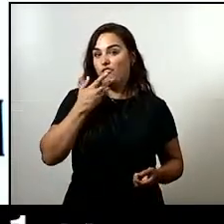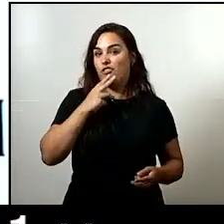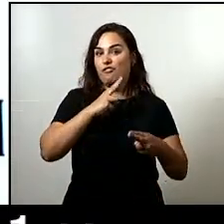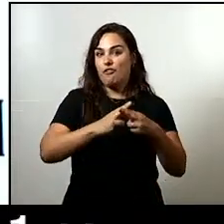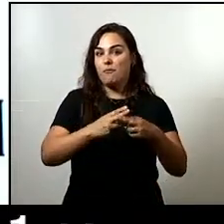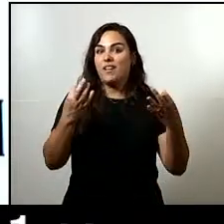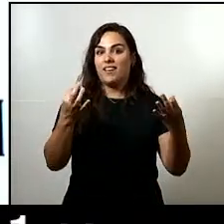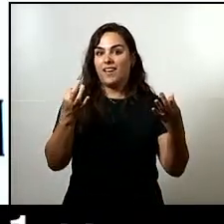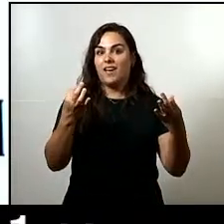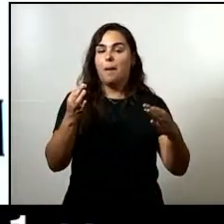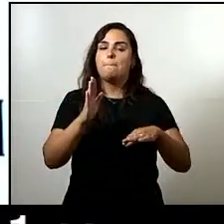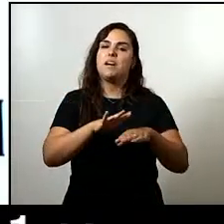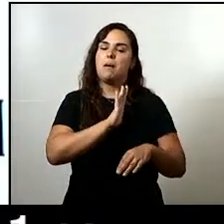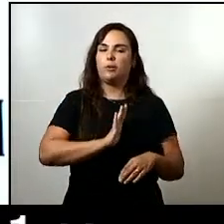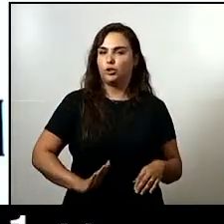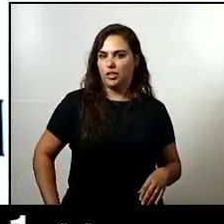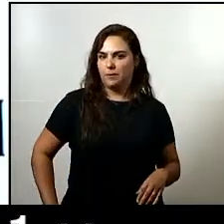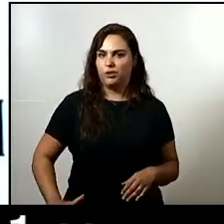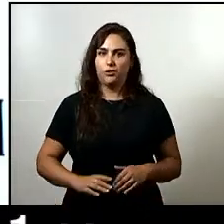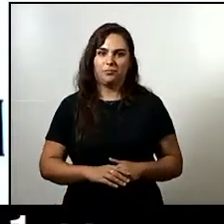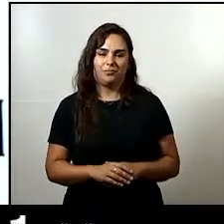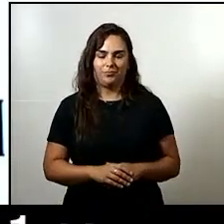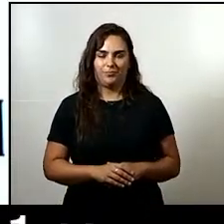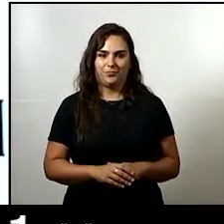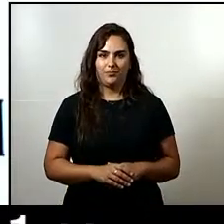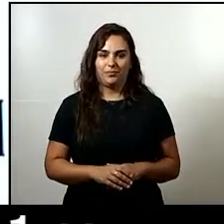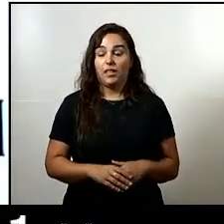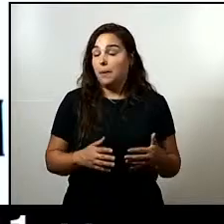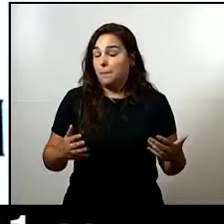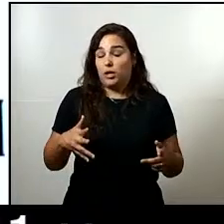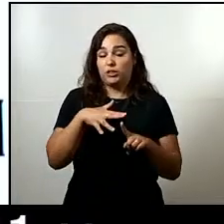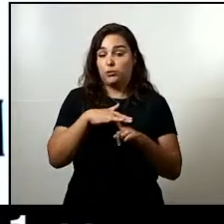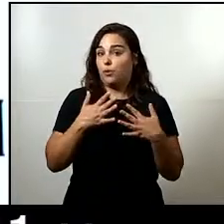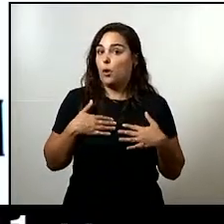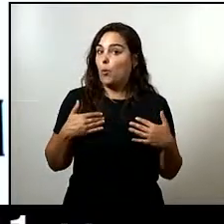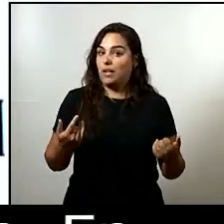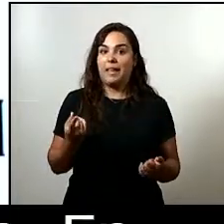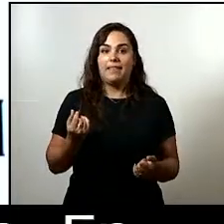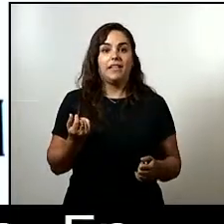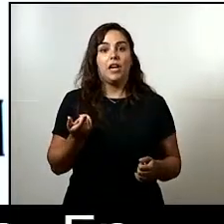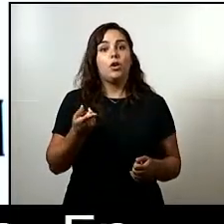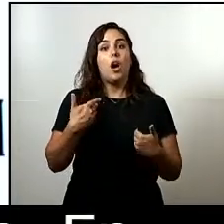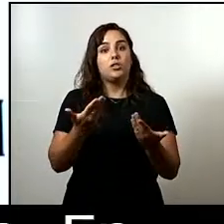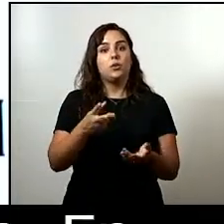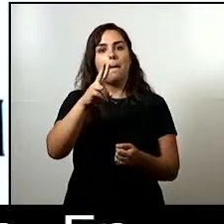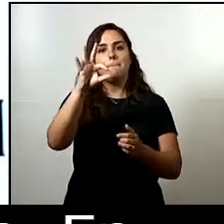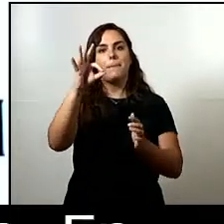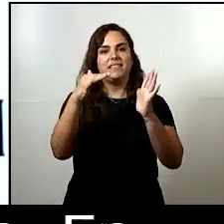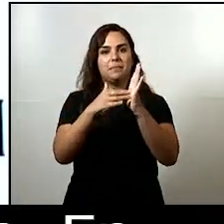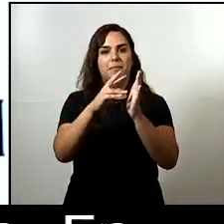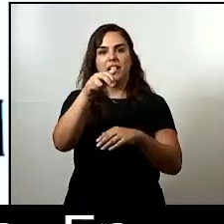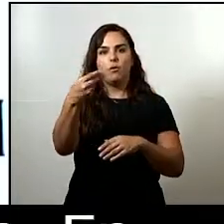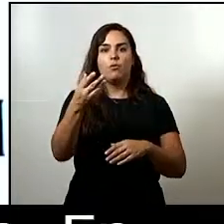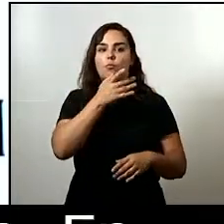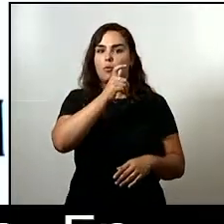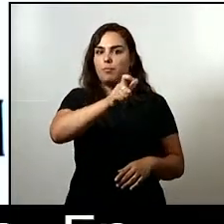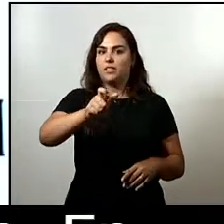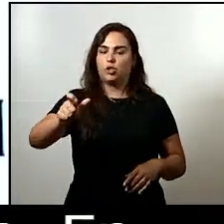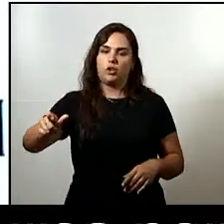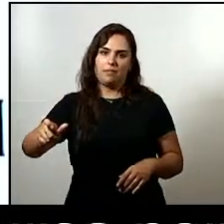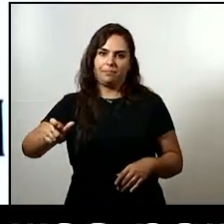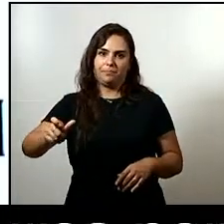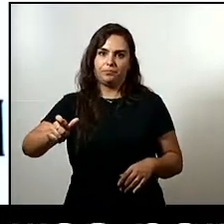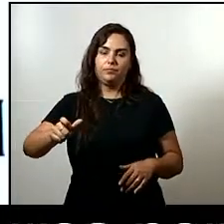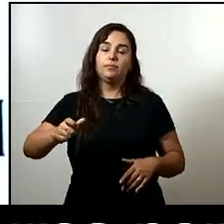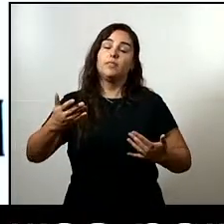de aprovisionamiento. En cualquier caso, la cuantía de la ayuda será de 20.000 euros por beneficiario